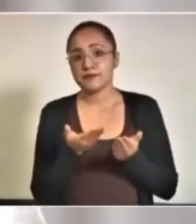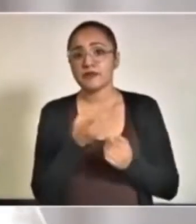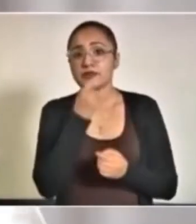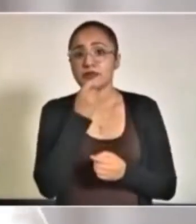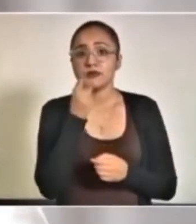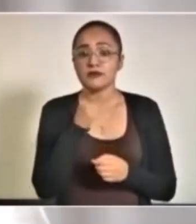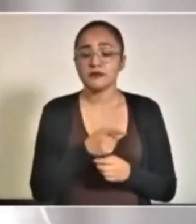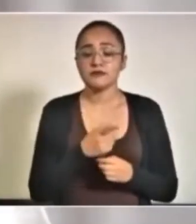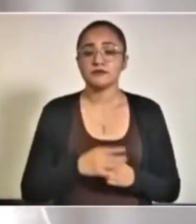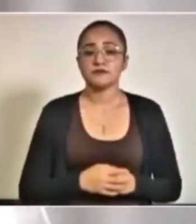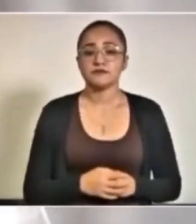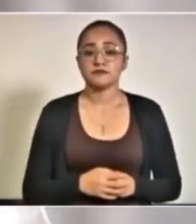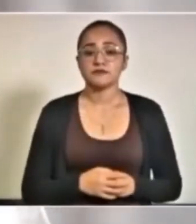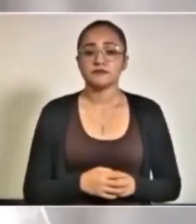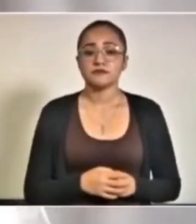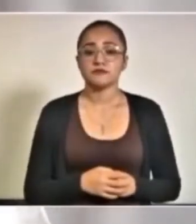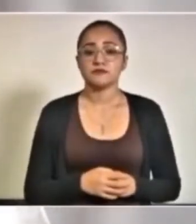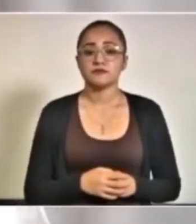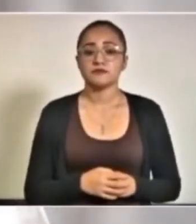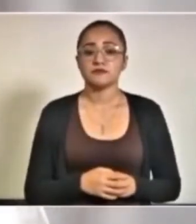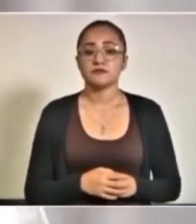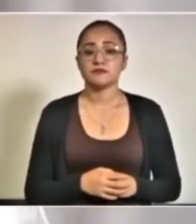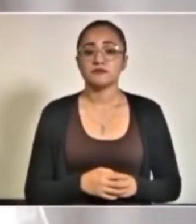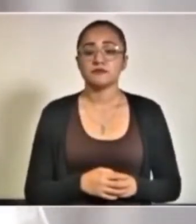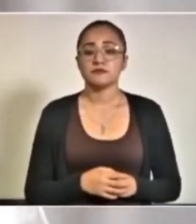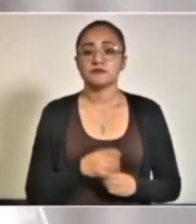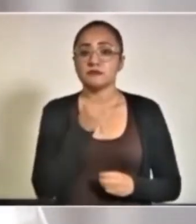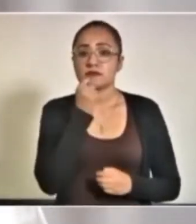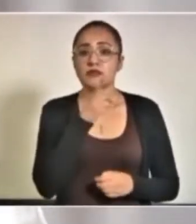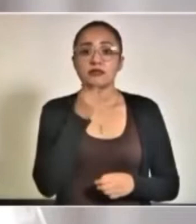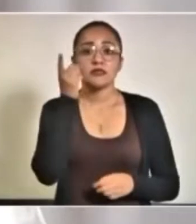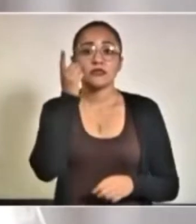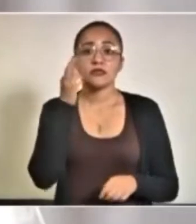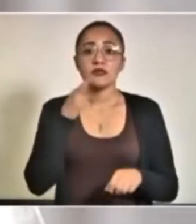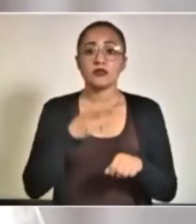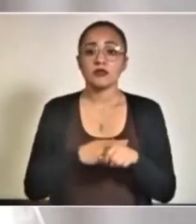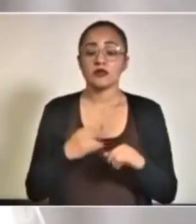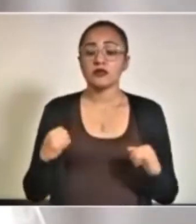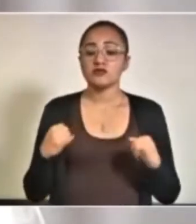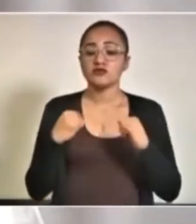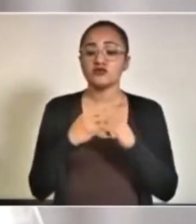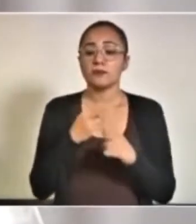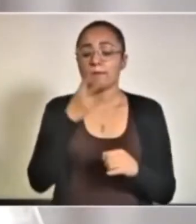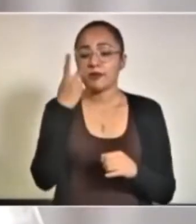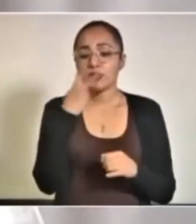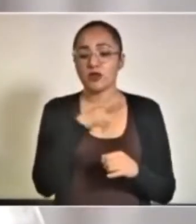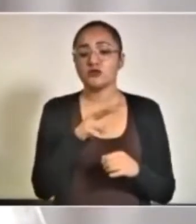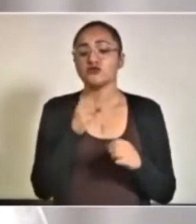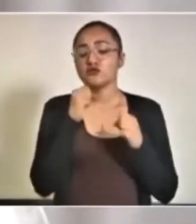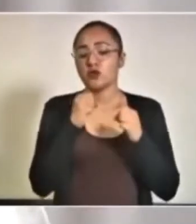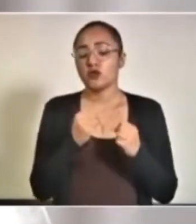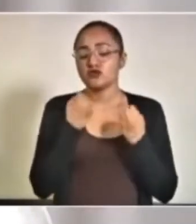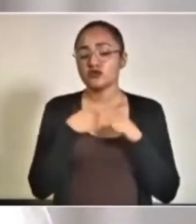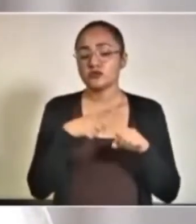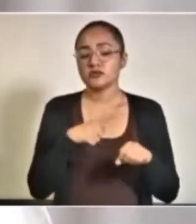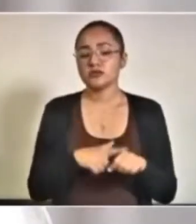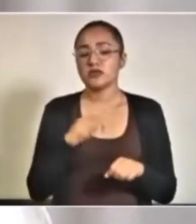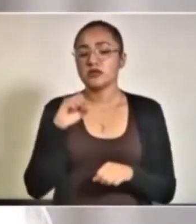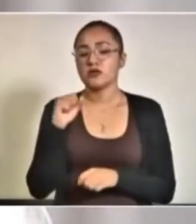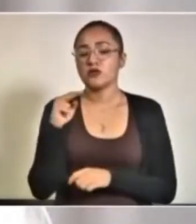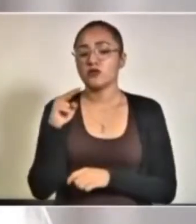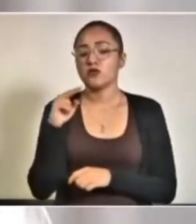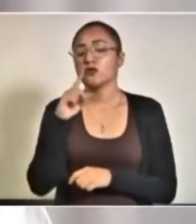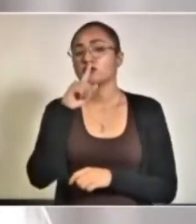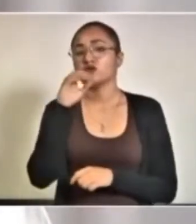también me faltó mencionar al director del instituto mexicano del seguro social sobre robledo quién se